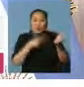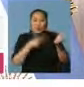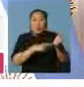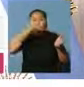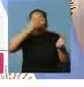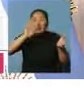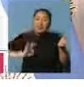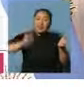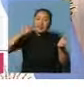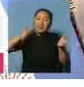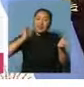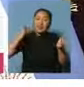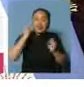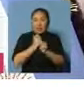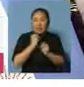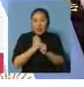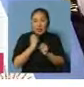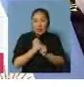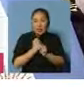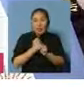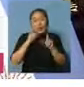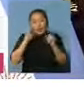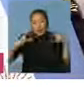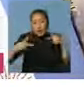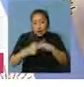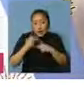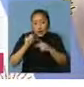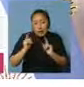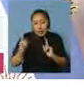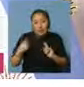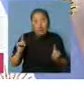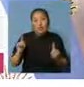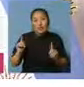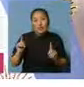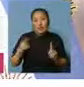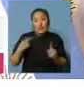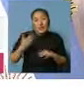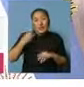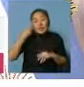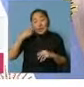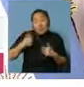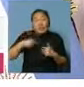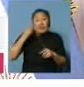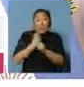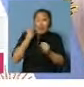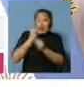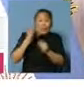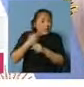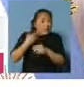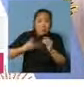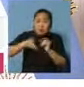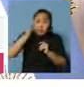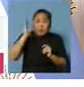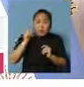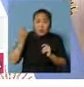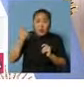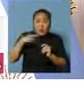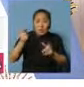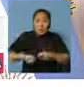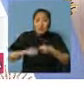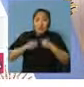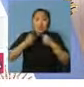años. Que ha sido cortado obviamente, pero viste cómo es la antigüedad, él tiene 20 años de antigüedad, entonces no se le ha